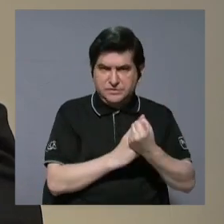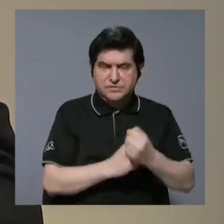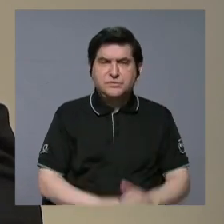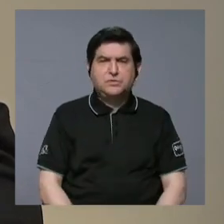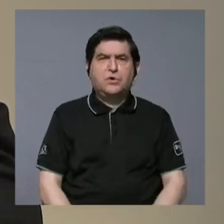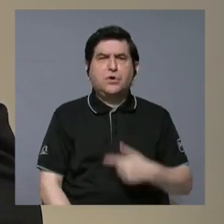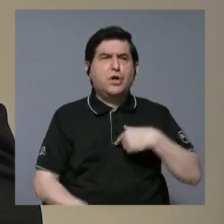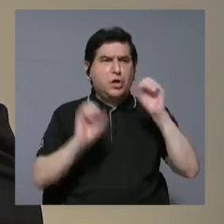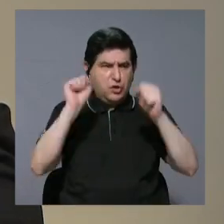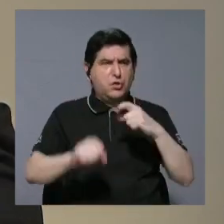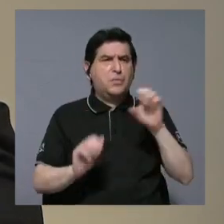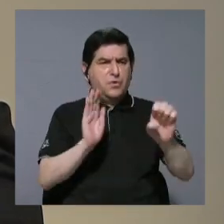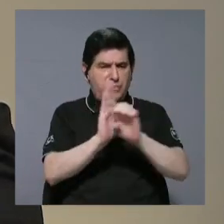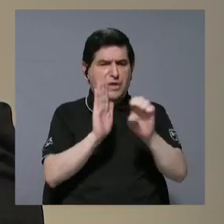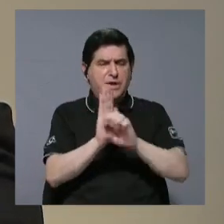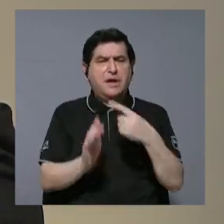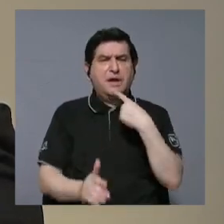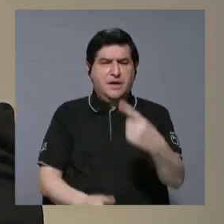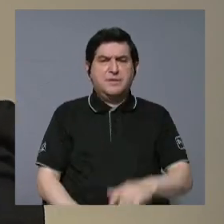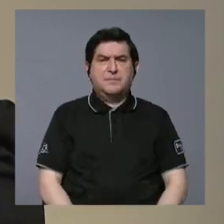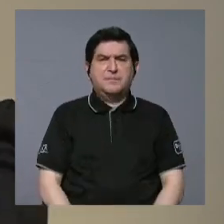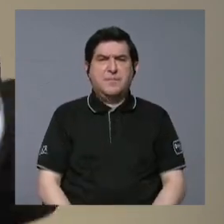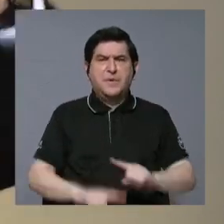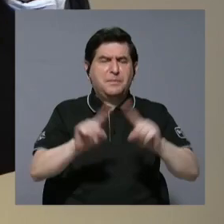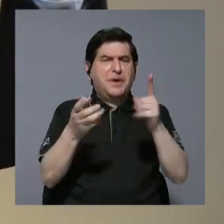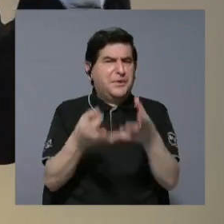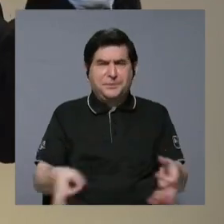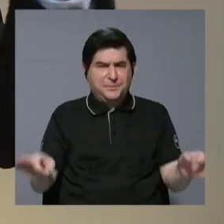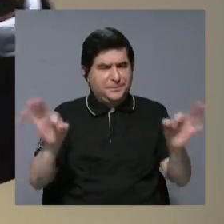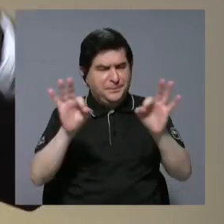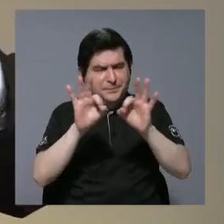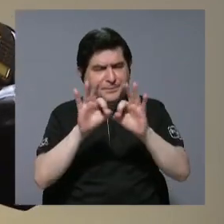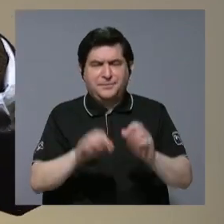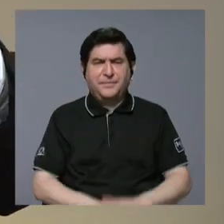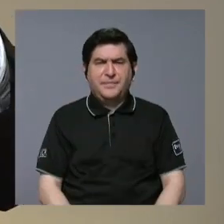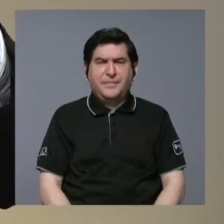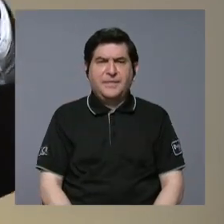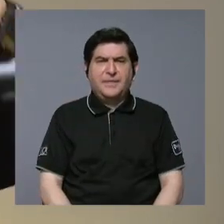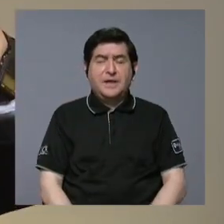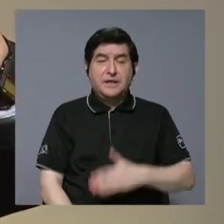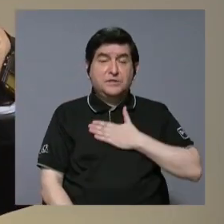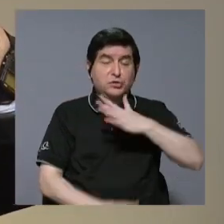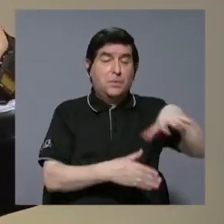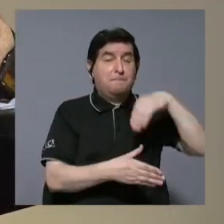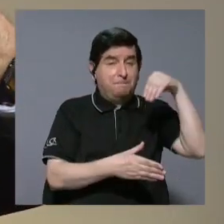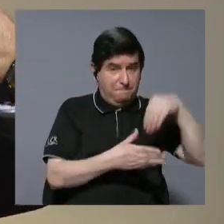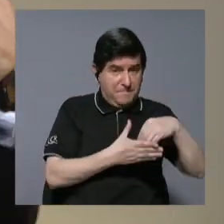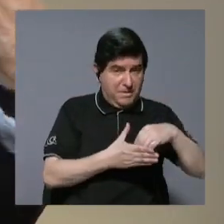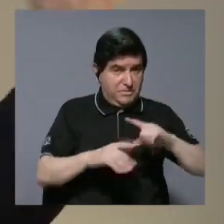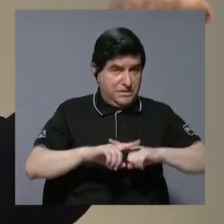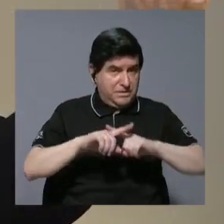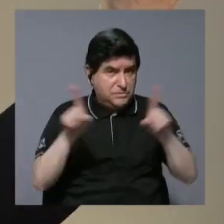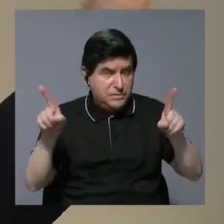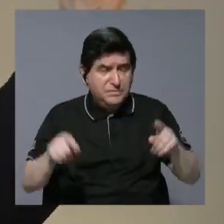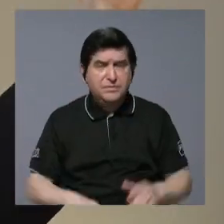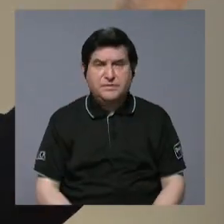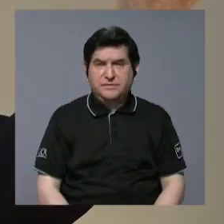yo podría dar ejemplos, pero no es importante darlos porque son de mi contexto, pero lo que quiero decir es